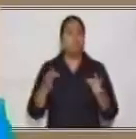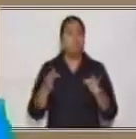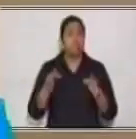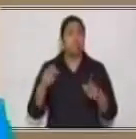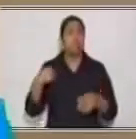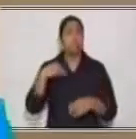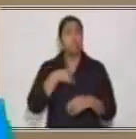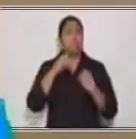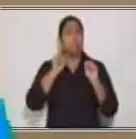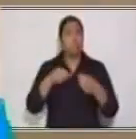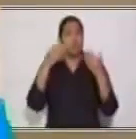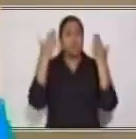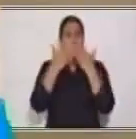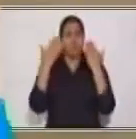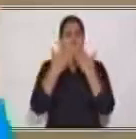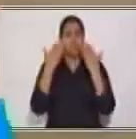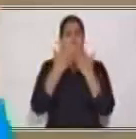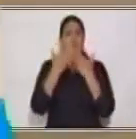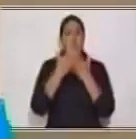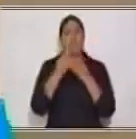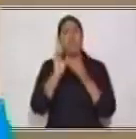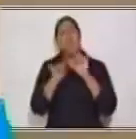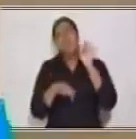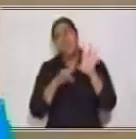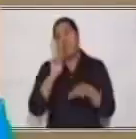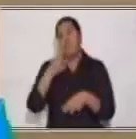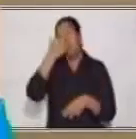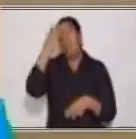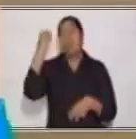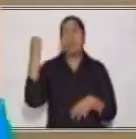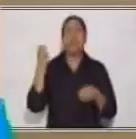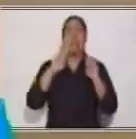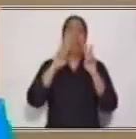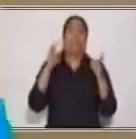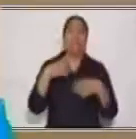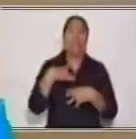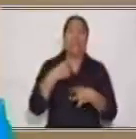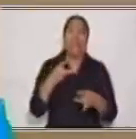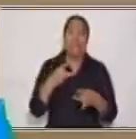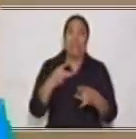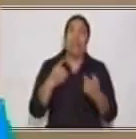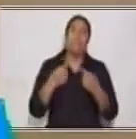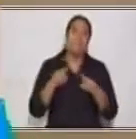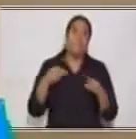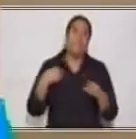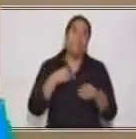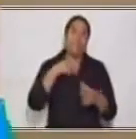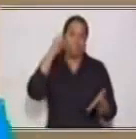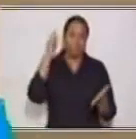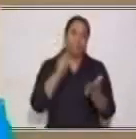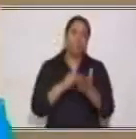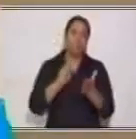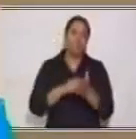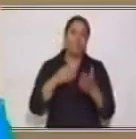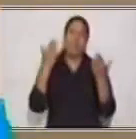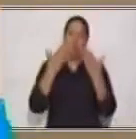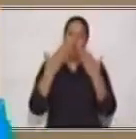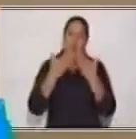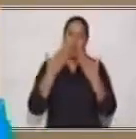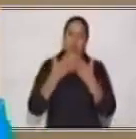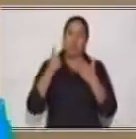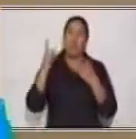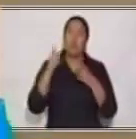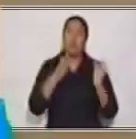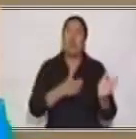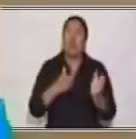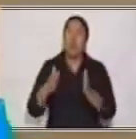estudiar cosas que a veces se nos olvidan, de temas interesantes para la hora que tengamos una evaluación. Todo ordenador gráfico siempre